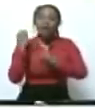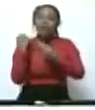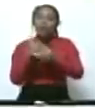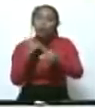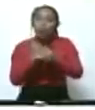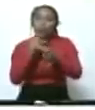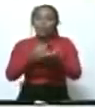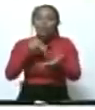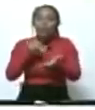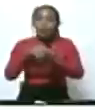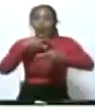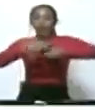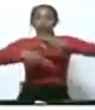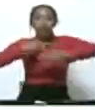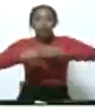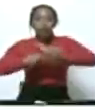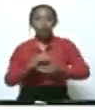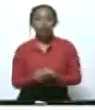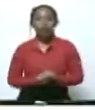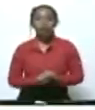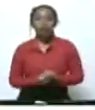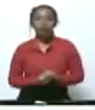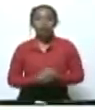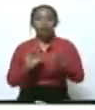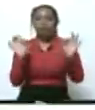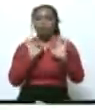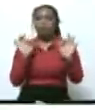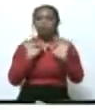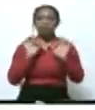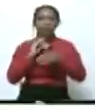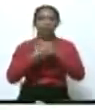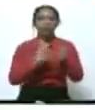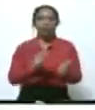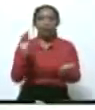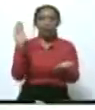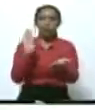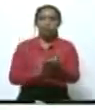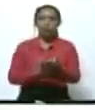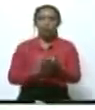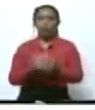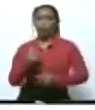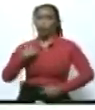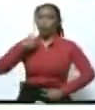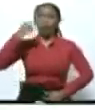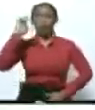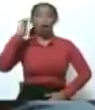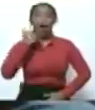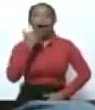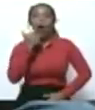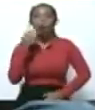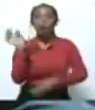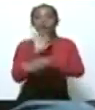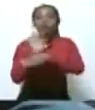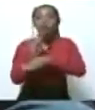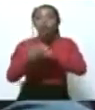revolucionario, que para nada tiene que asumir posiciones de ventaja de acuerdo a la función que esté